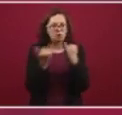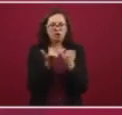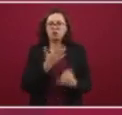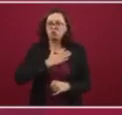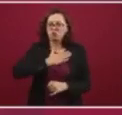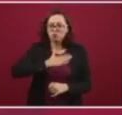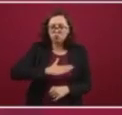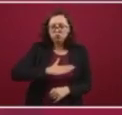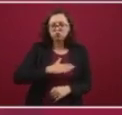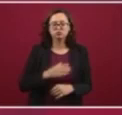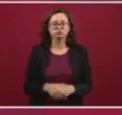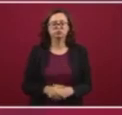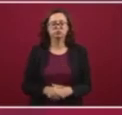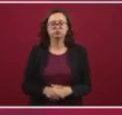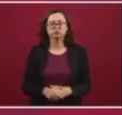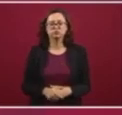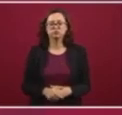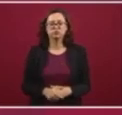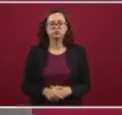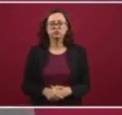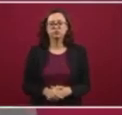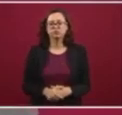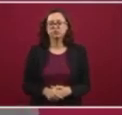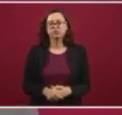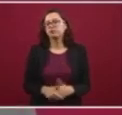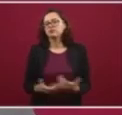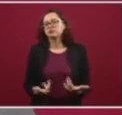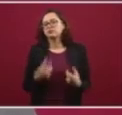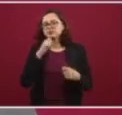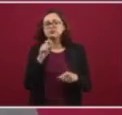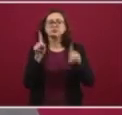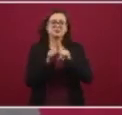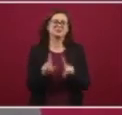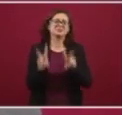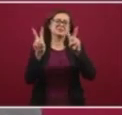Entonces, eso es lo mismo del movimiento campesino.